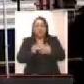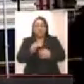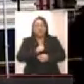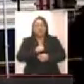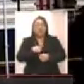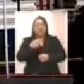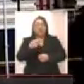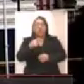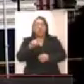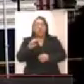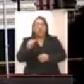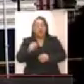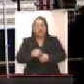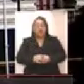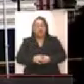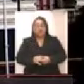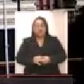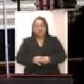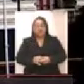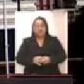el señor Ollanta Moisés